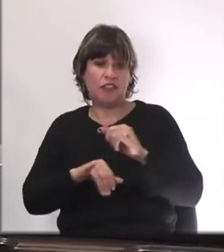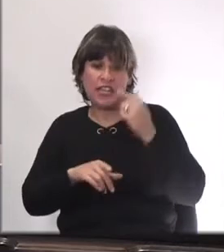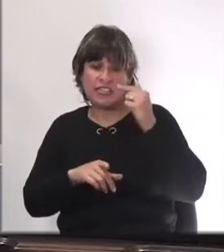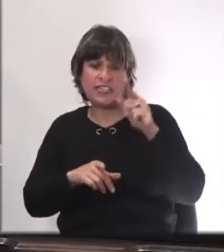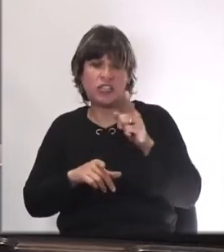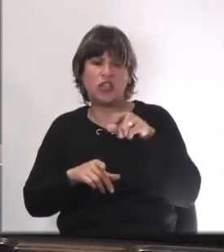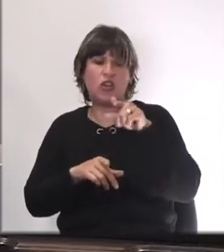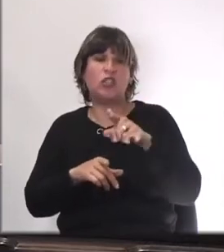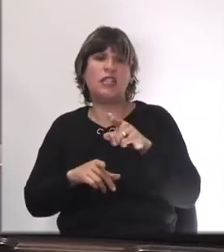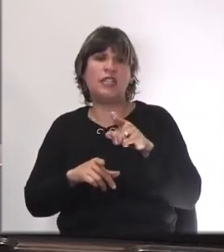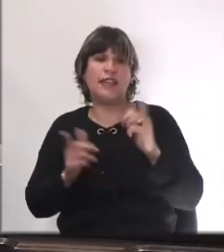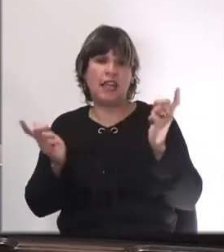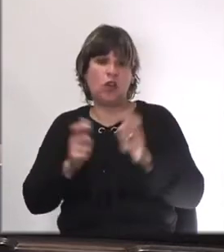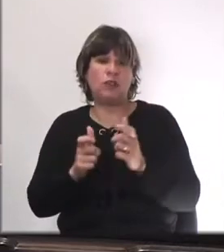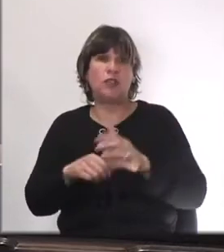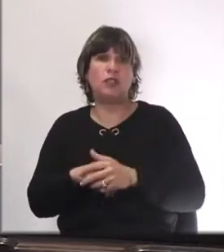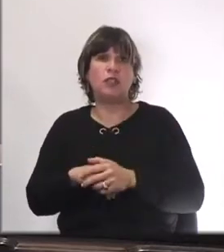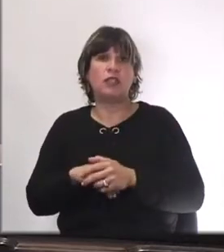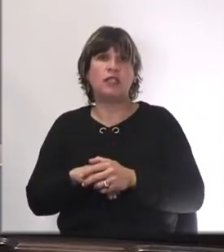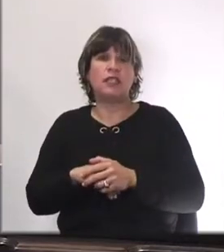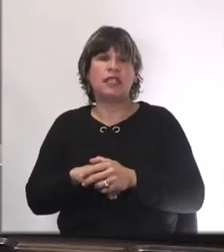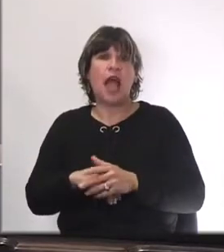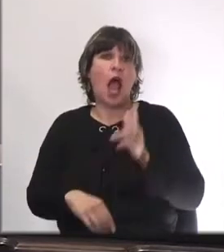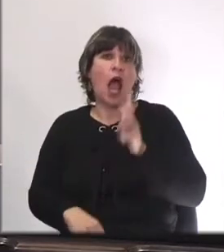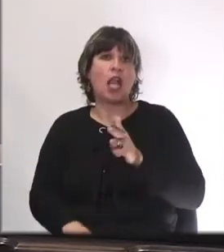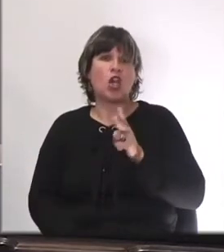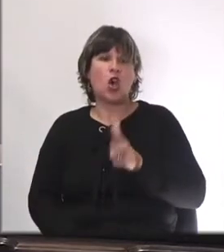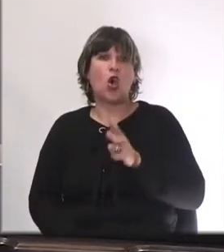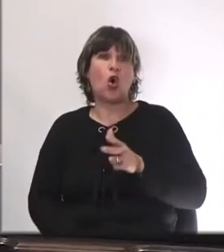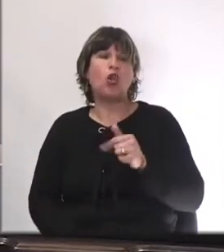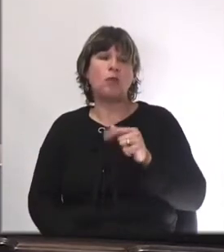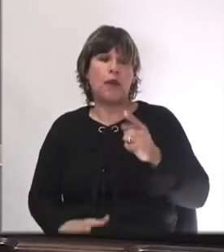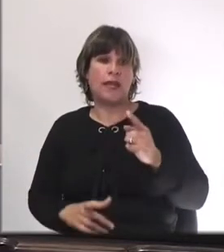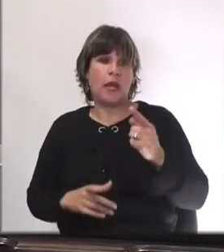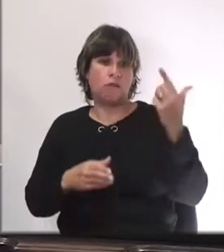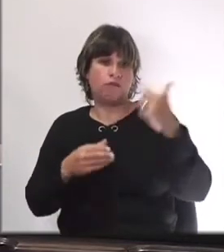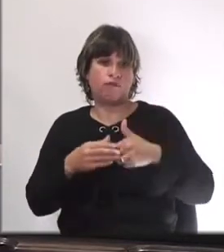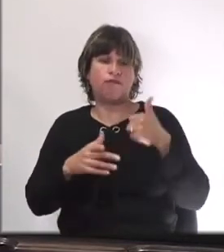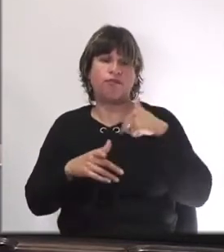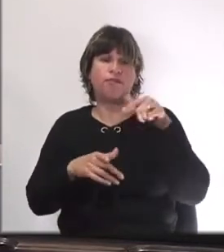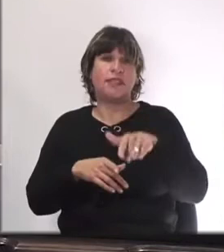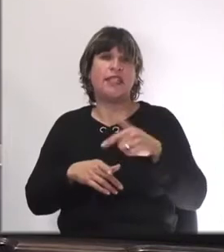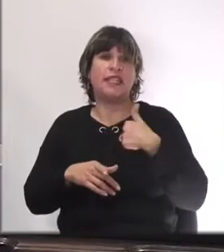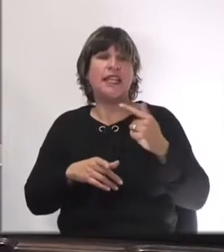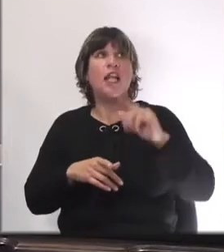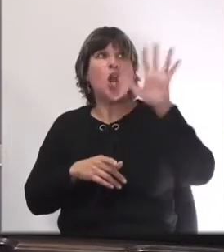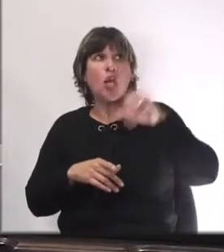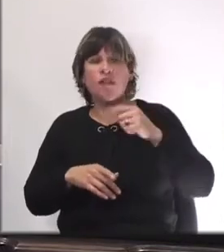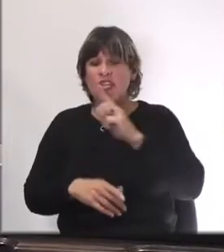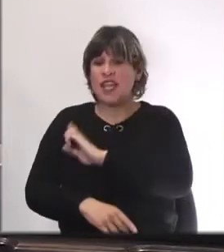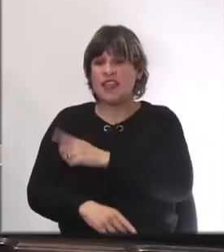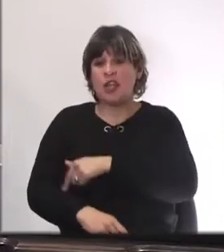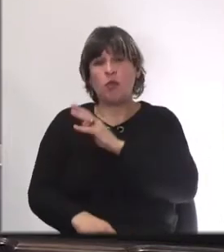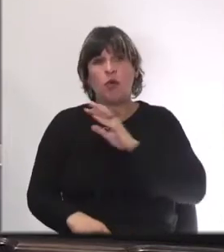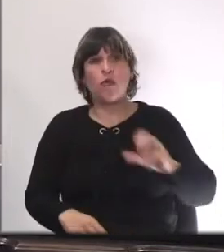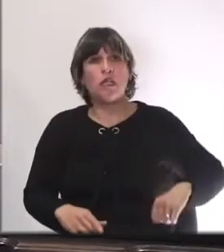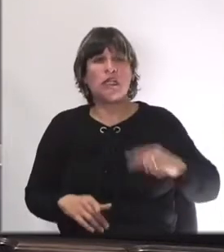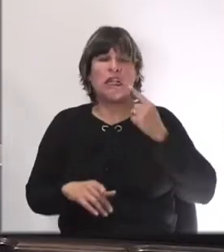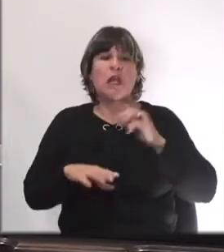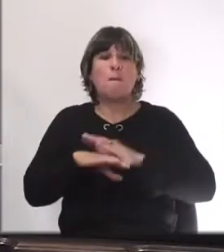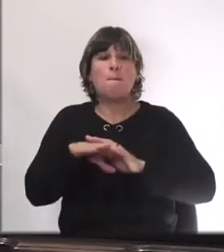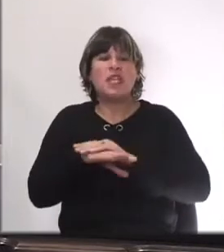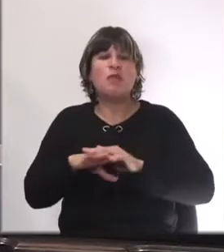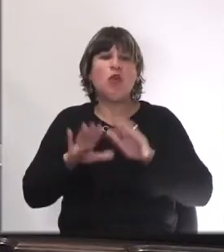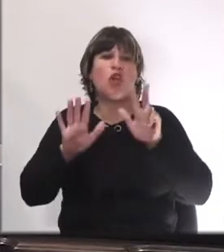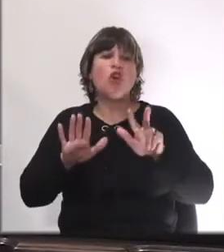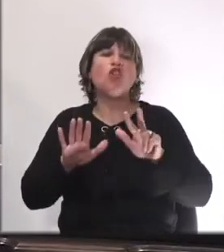incorporar el alcohol carburante. Lo que venía del Ejecutivo era un mínimo de